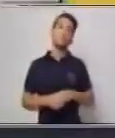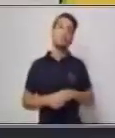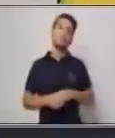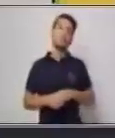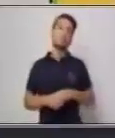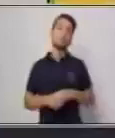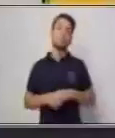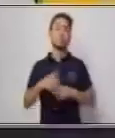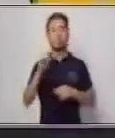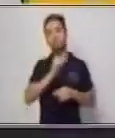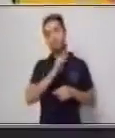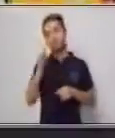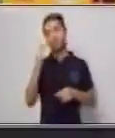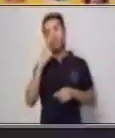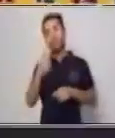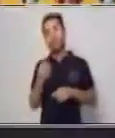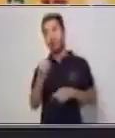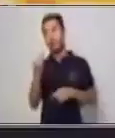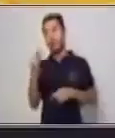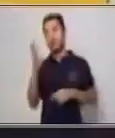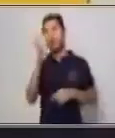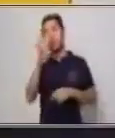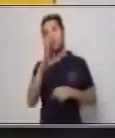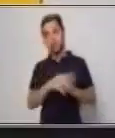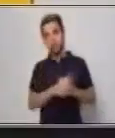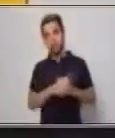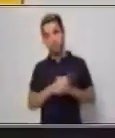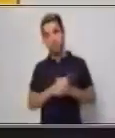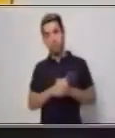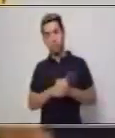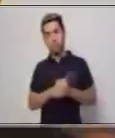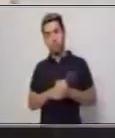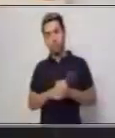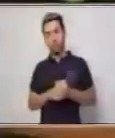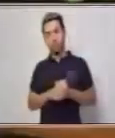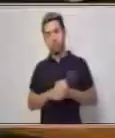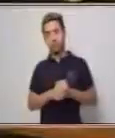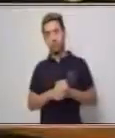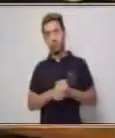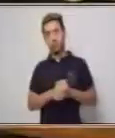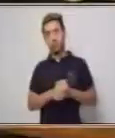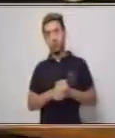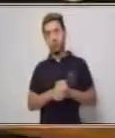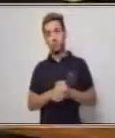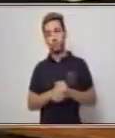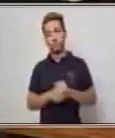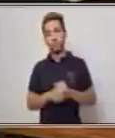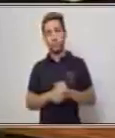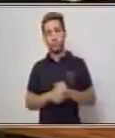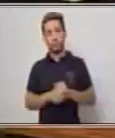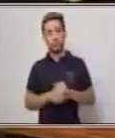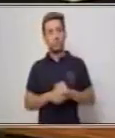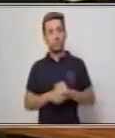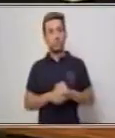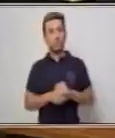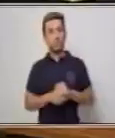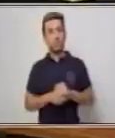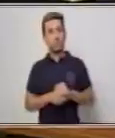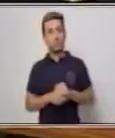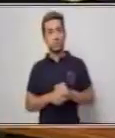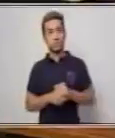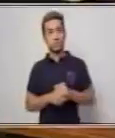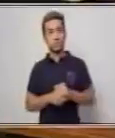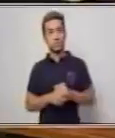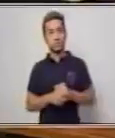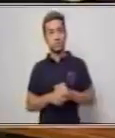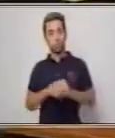3. Ahora vamos a pasar al número 4. Vamos a identificar entonces en qué consiste este número. Y aquí te pido que